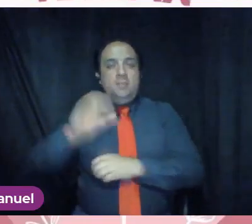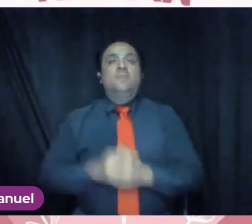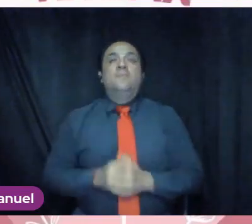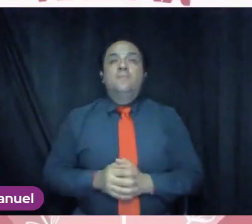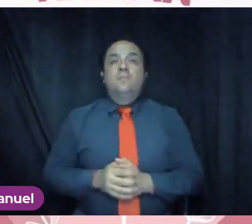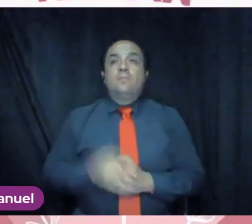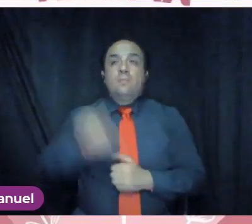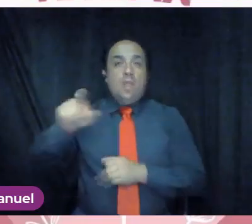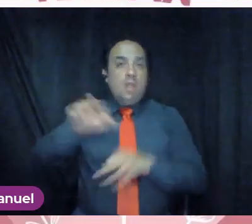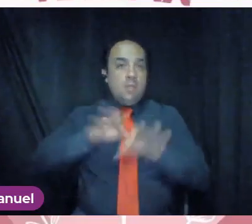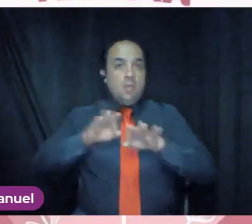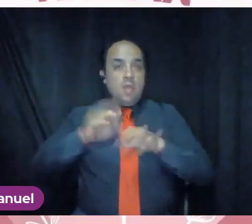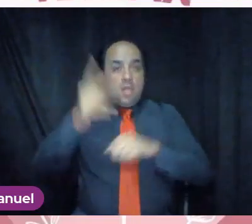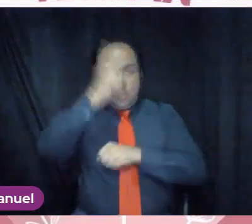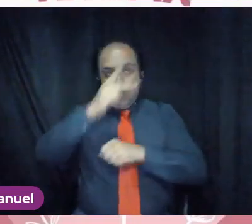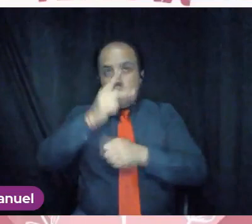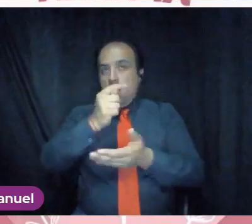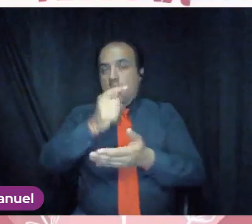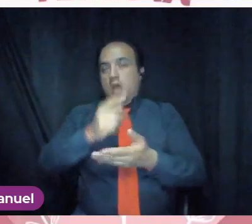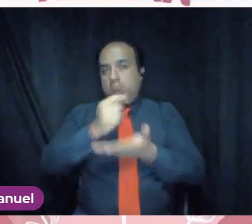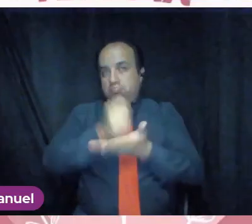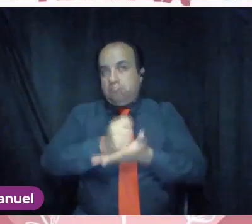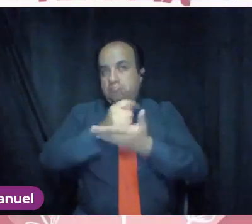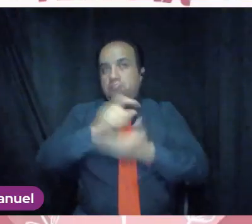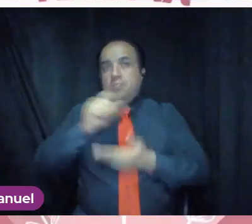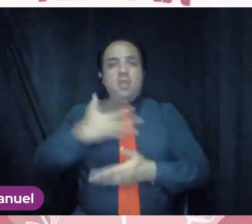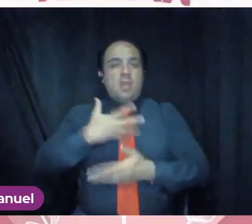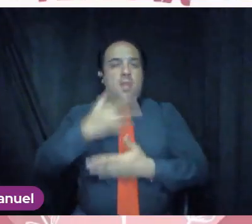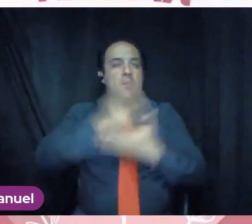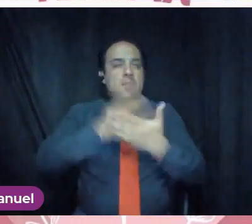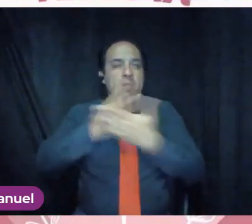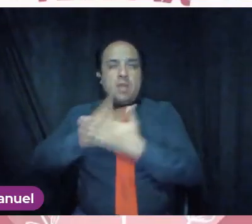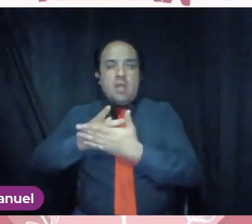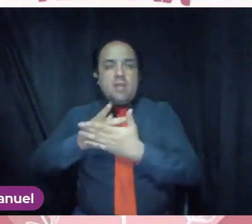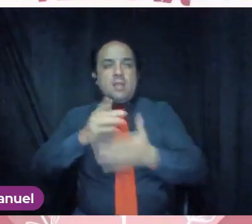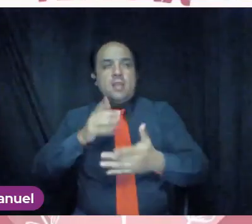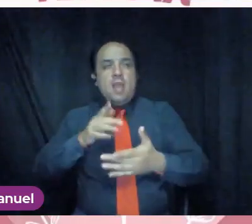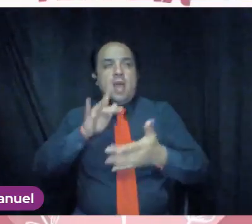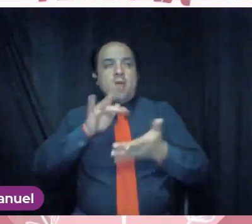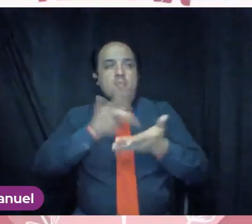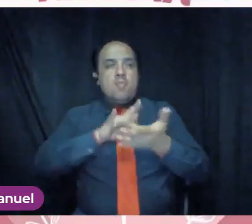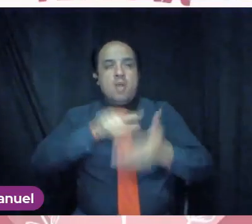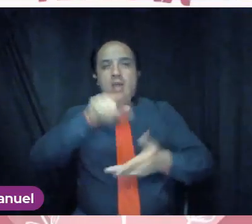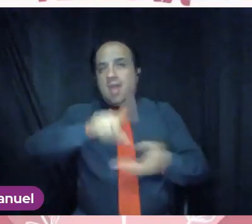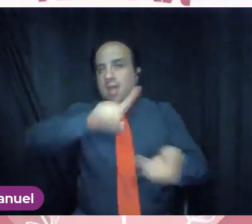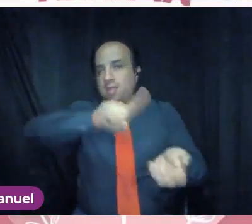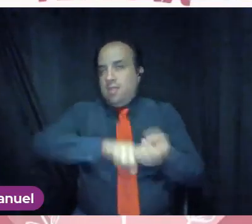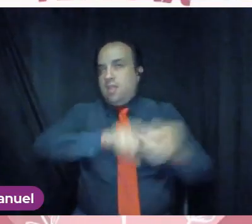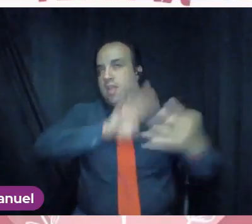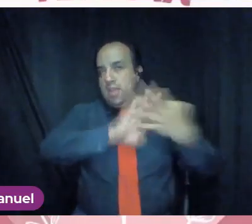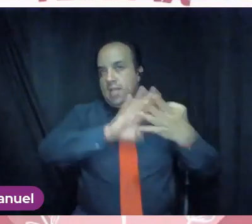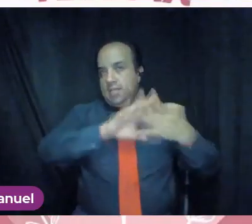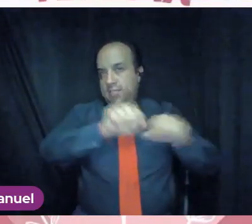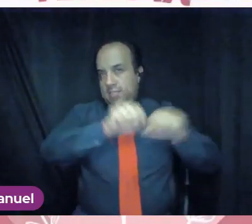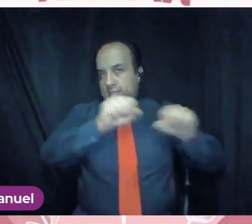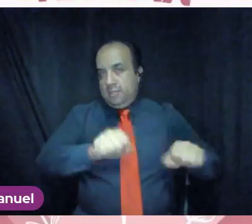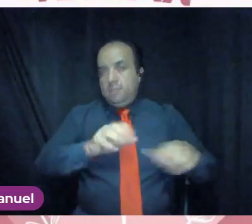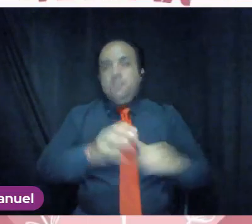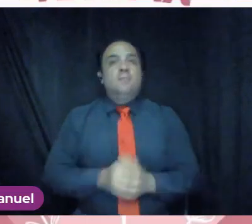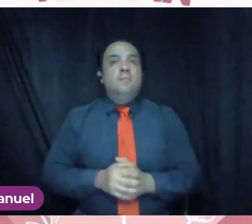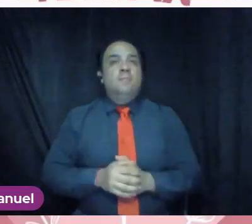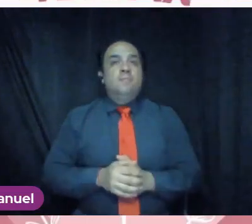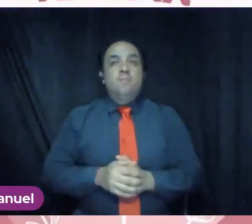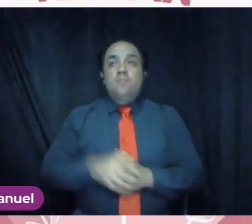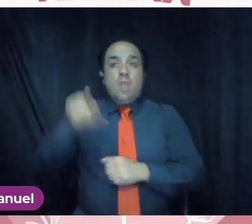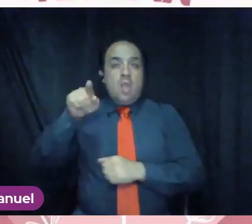psicóloga clínica y realizando programas de intervención para el sistema penitenciario federal. Ha realizado proyectos de